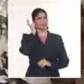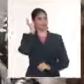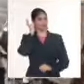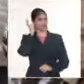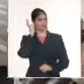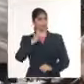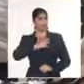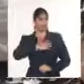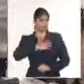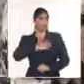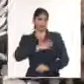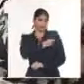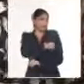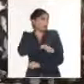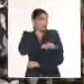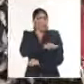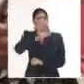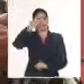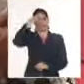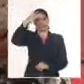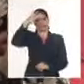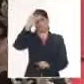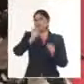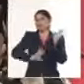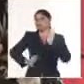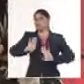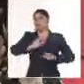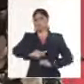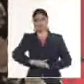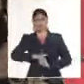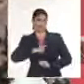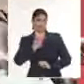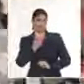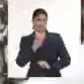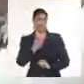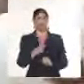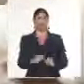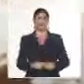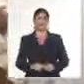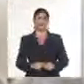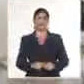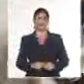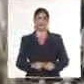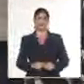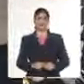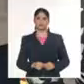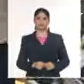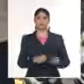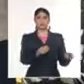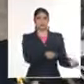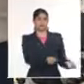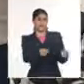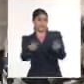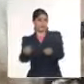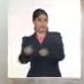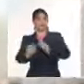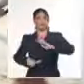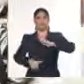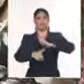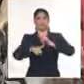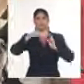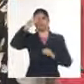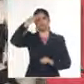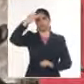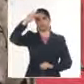Cuba, que es cultura. Entregaron el presente el presidente de la República, Miguel Díaz